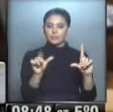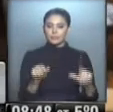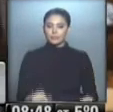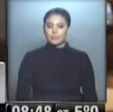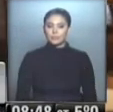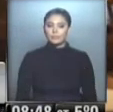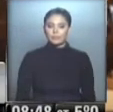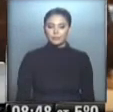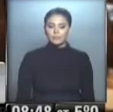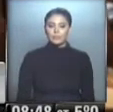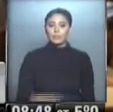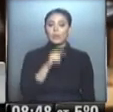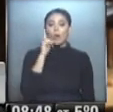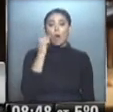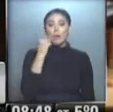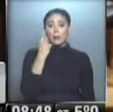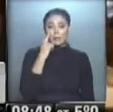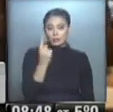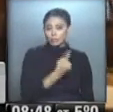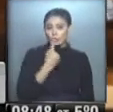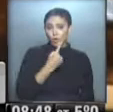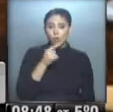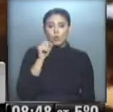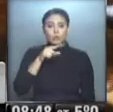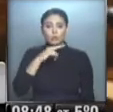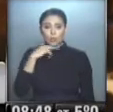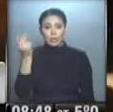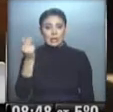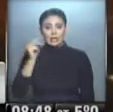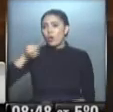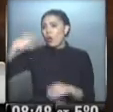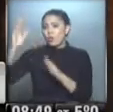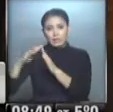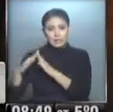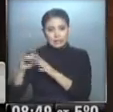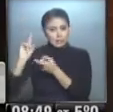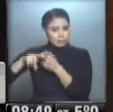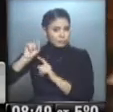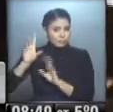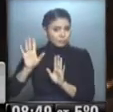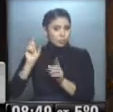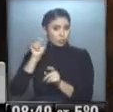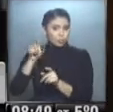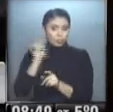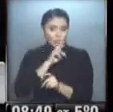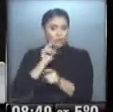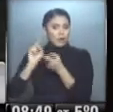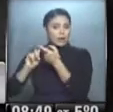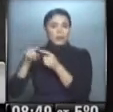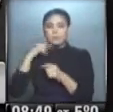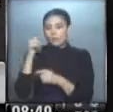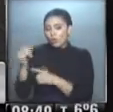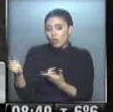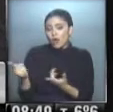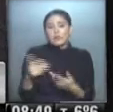el hombre que vive solo con un hijo que está fuera de su casita puesto que está casado con su mujer que no tiene